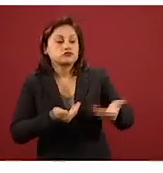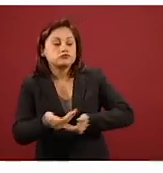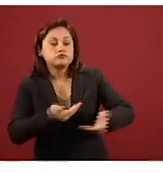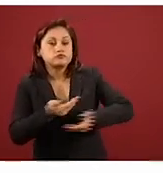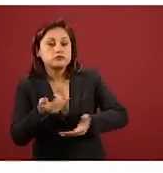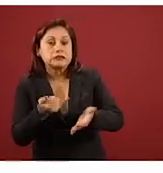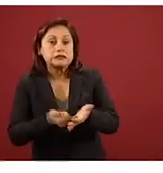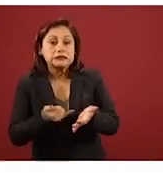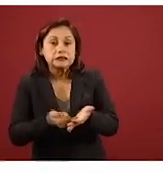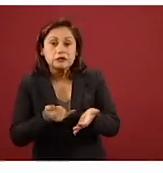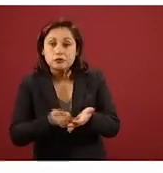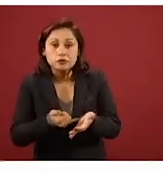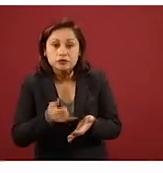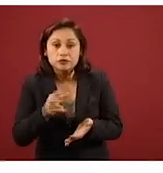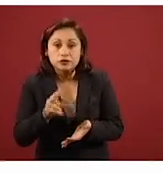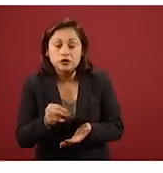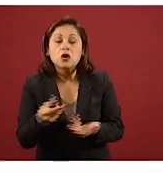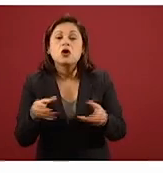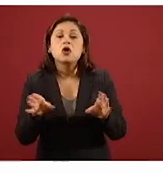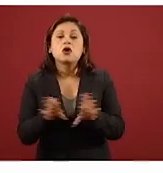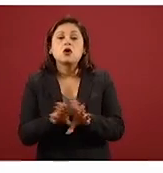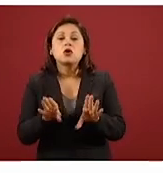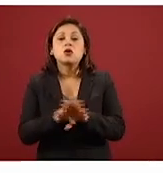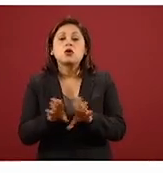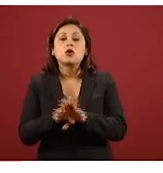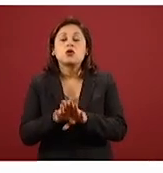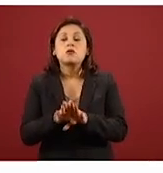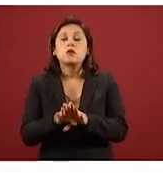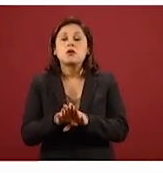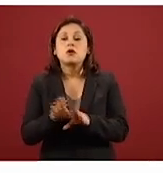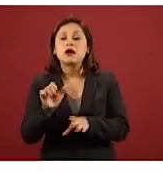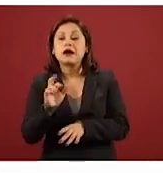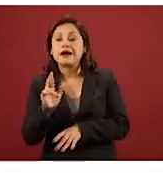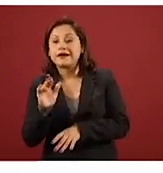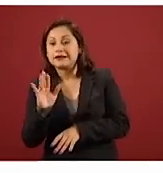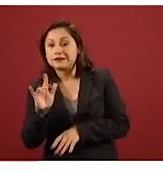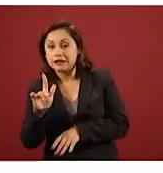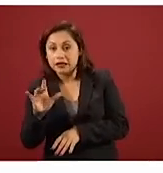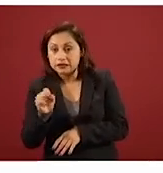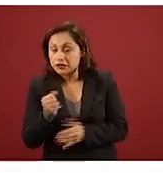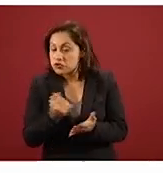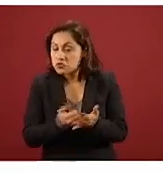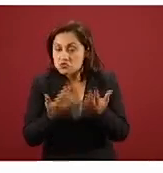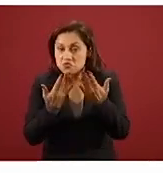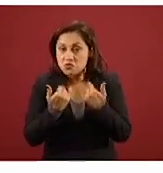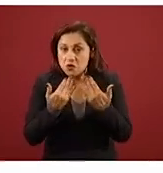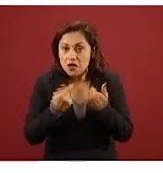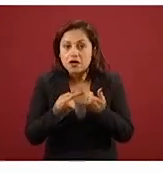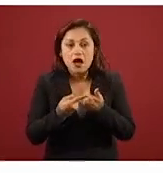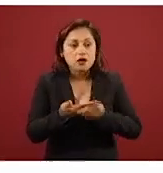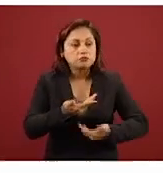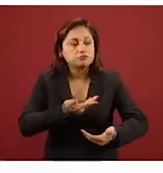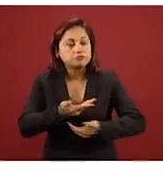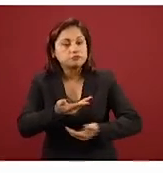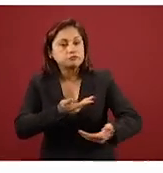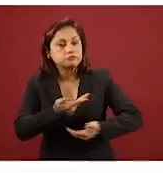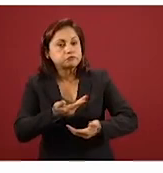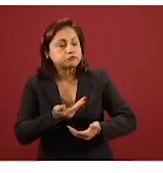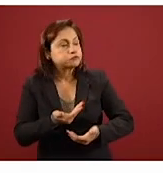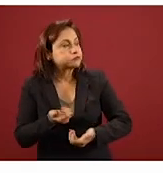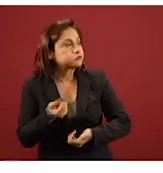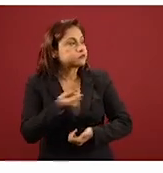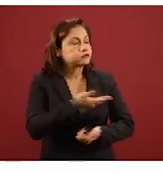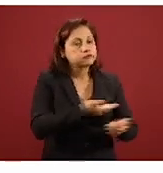ocurrir es que vamos a tener un acceso preferente a los mercados de los dos países. Va a haber